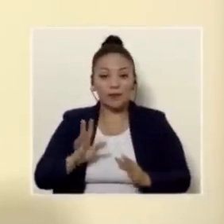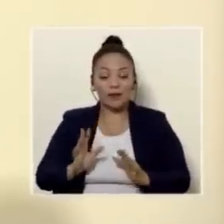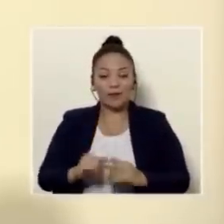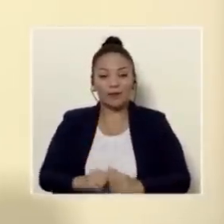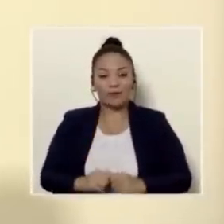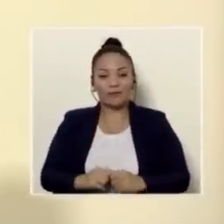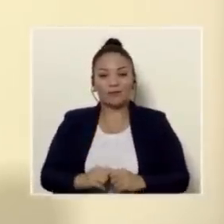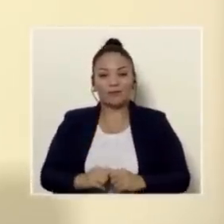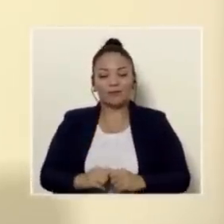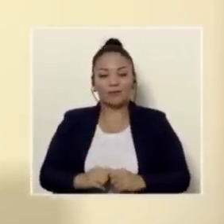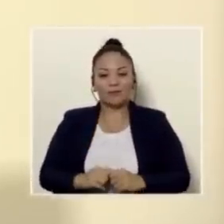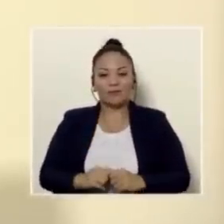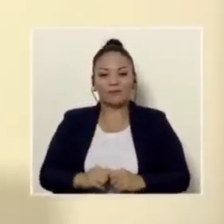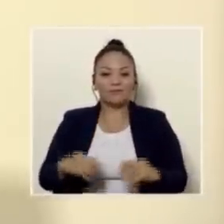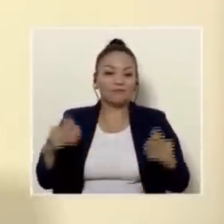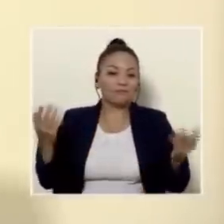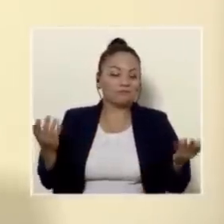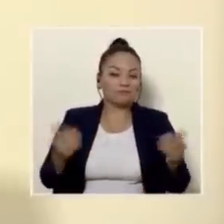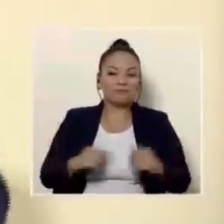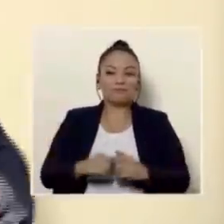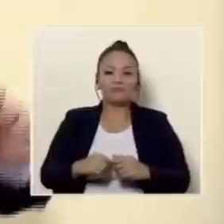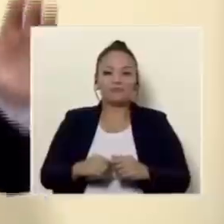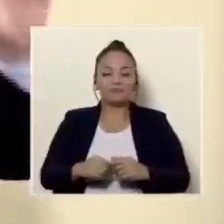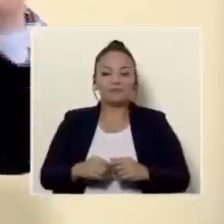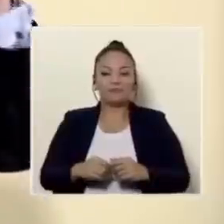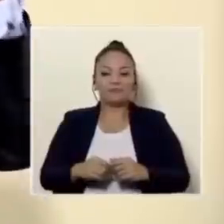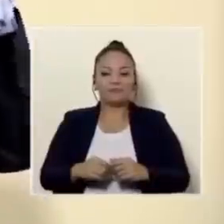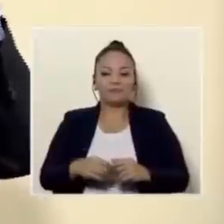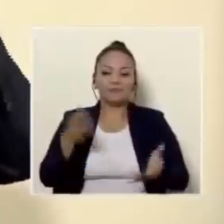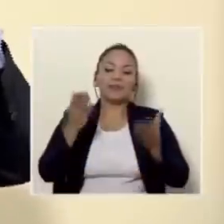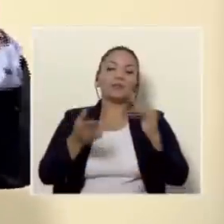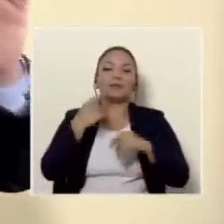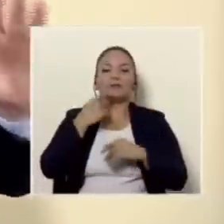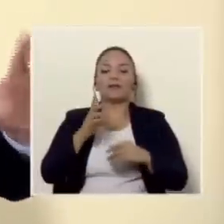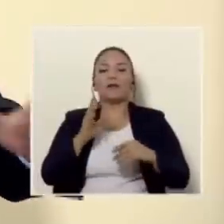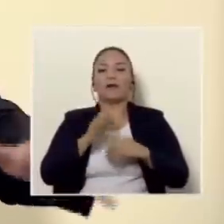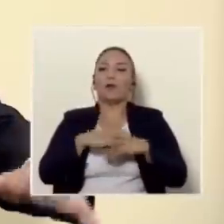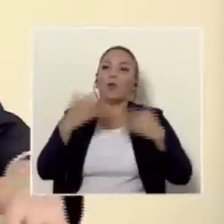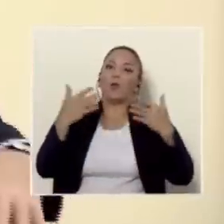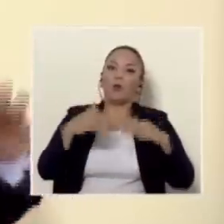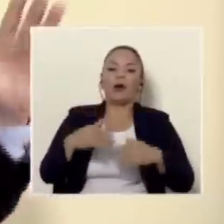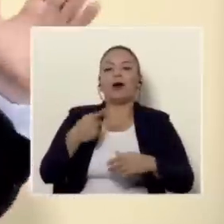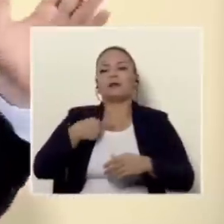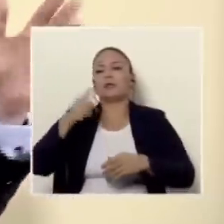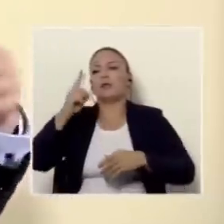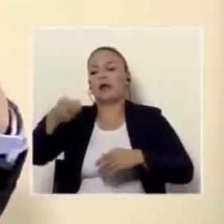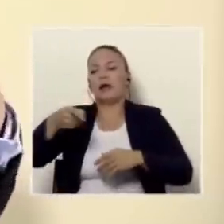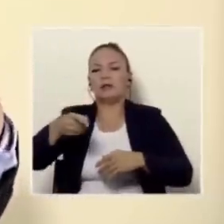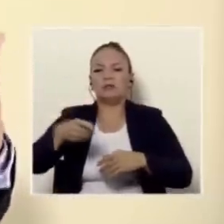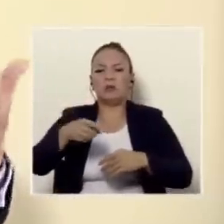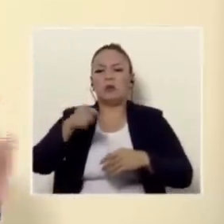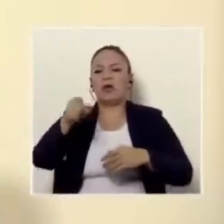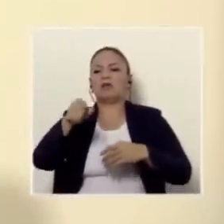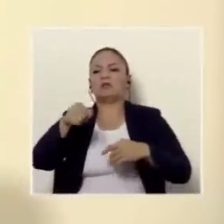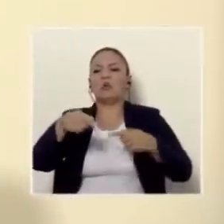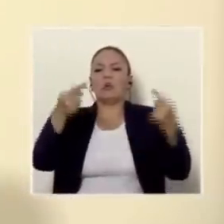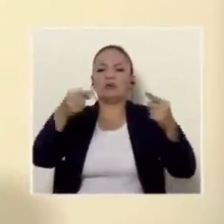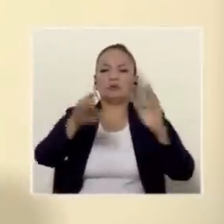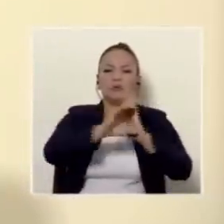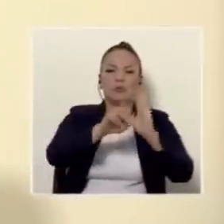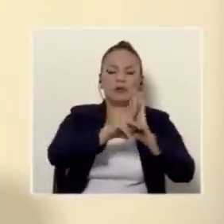¿Verdad? Entonces, y eso no es. Hoy van a decir, ¡ay, los están obligando, es anticonstitucional!